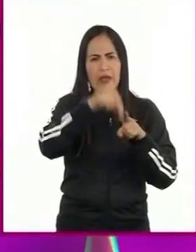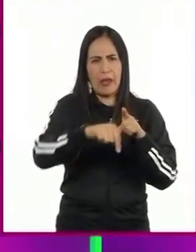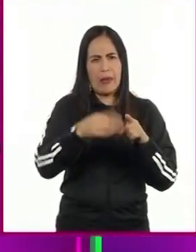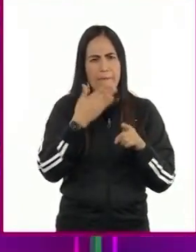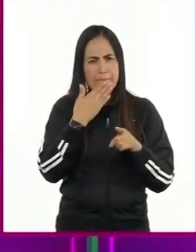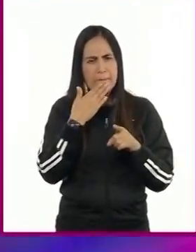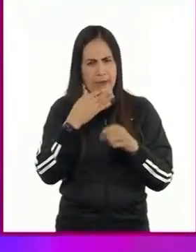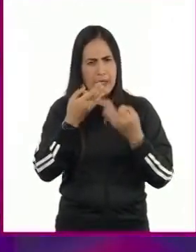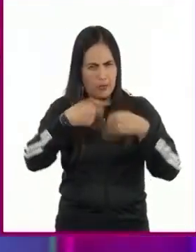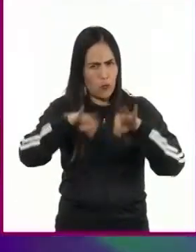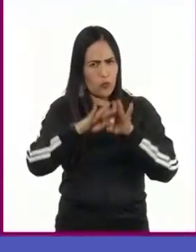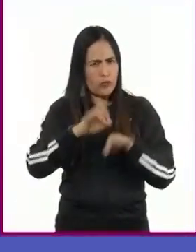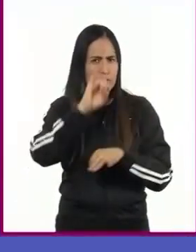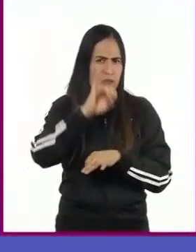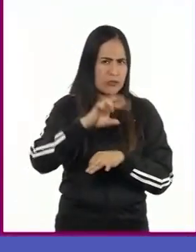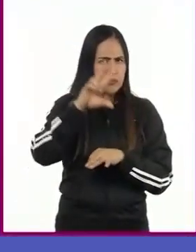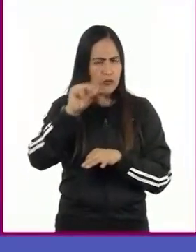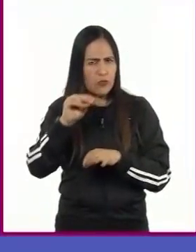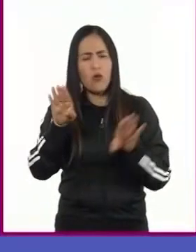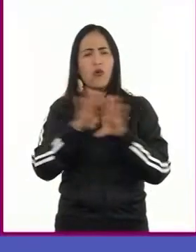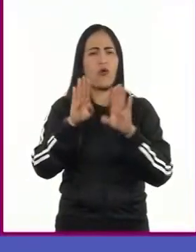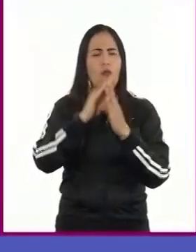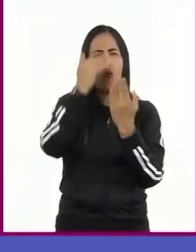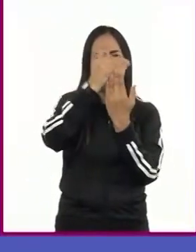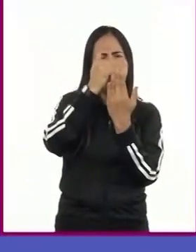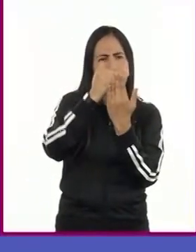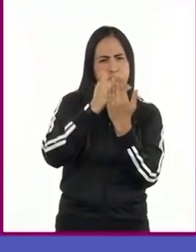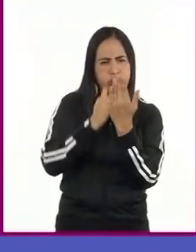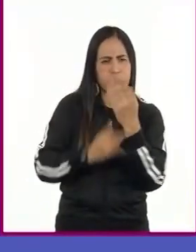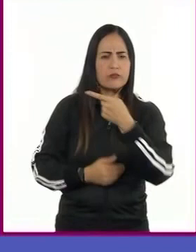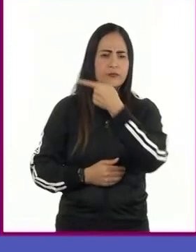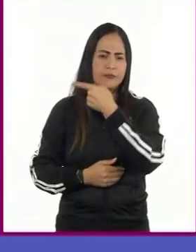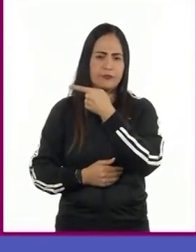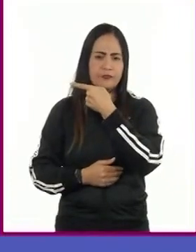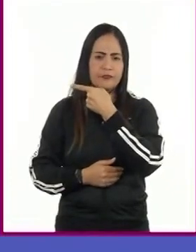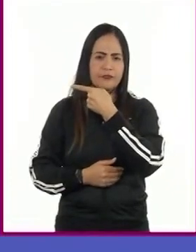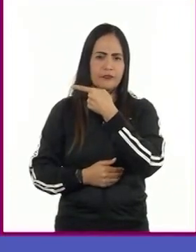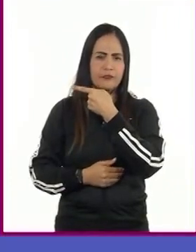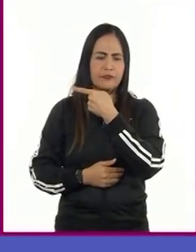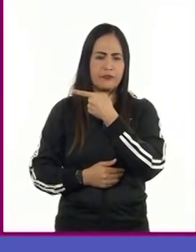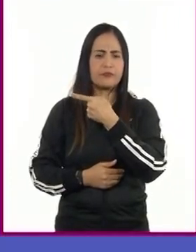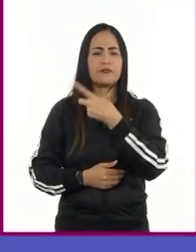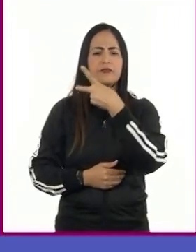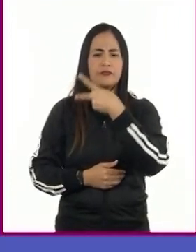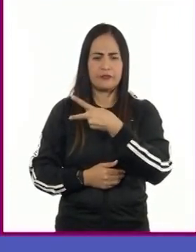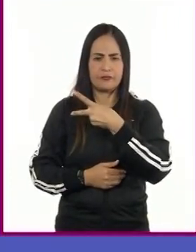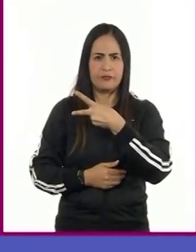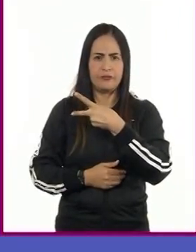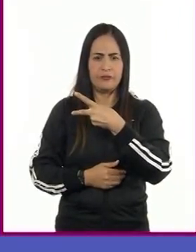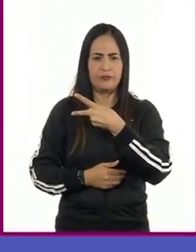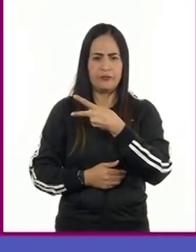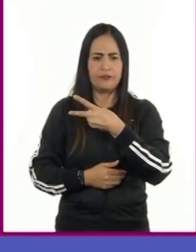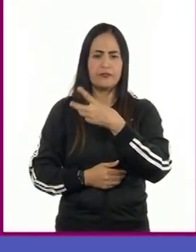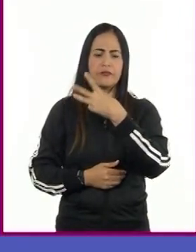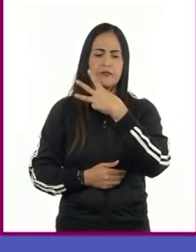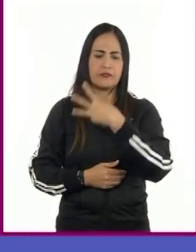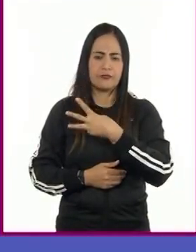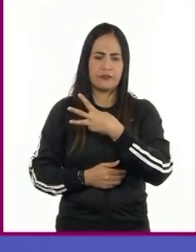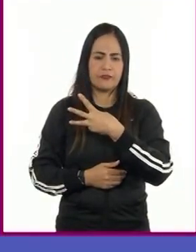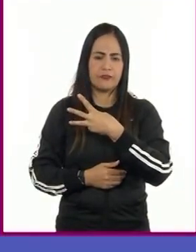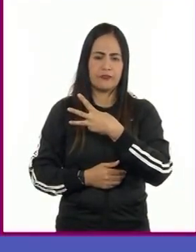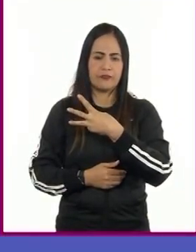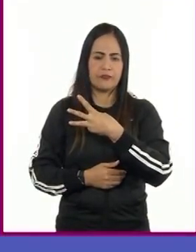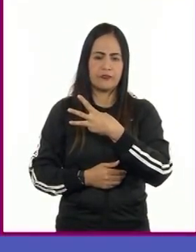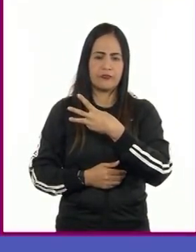misma. Jerarquiza la información en artículos de revistas académicas, libros especializados, libros